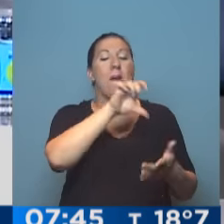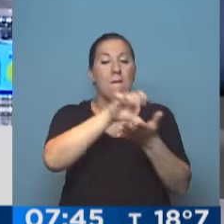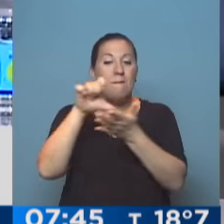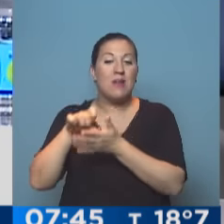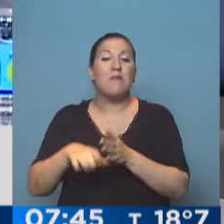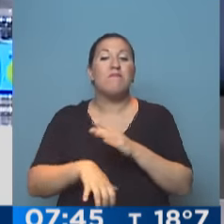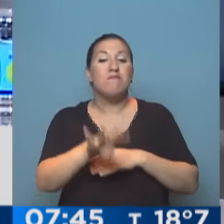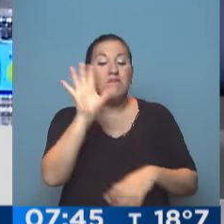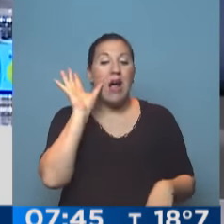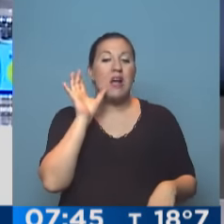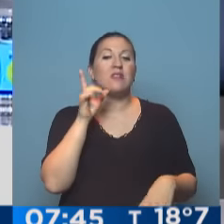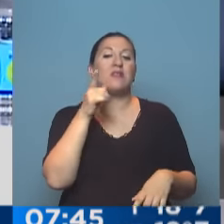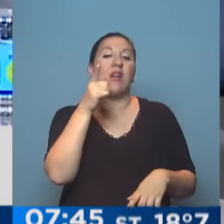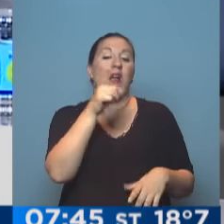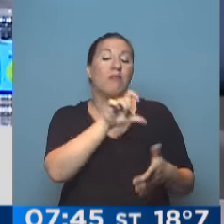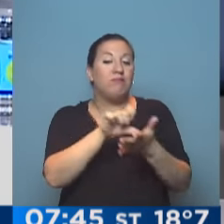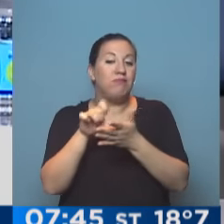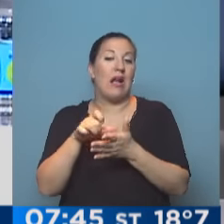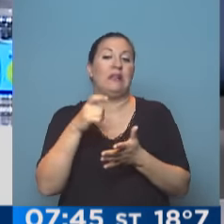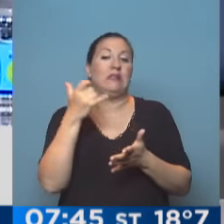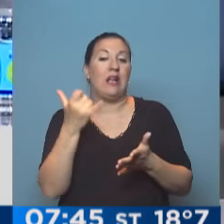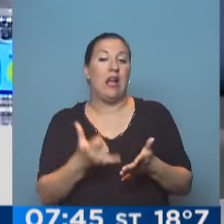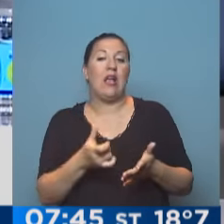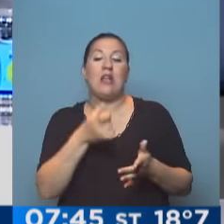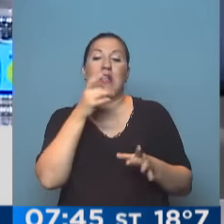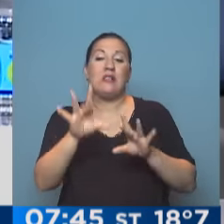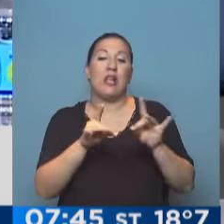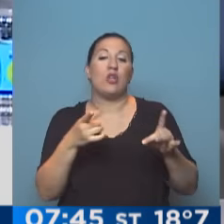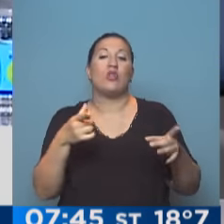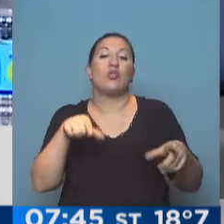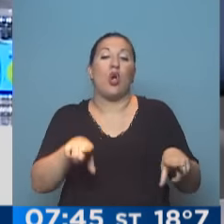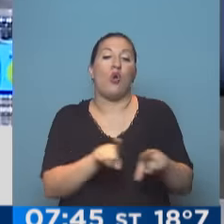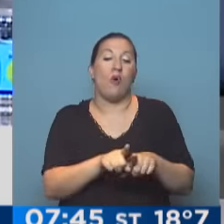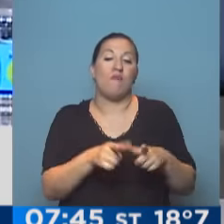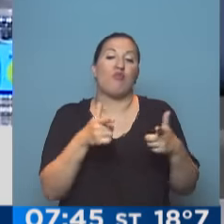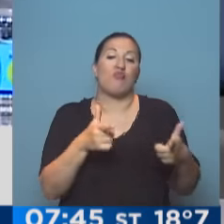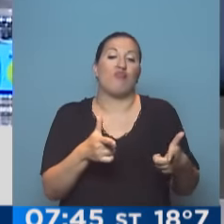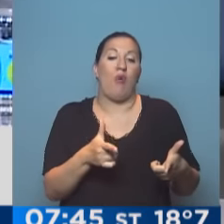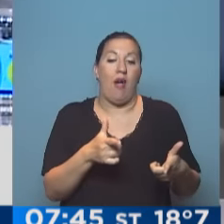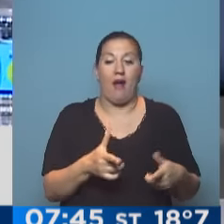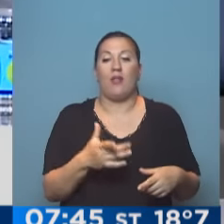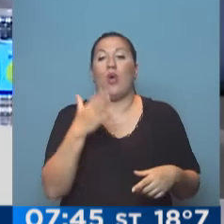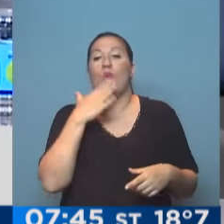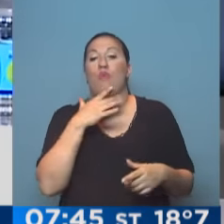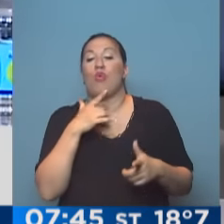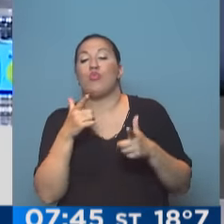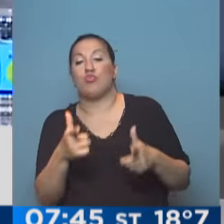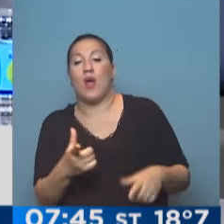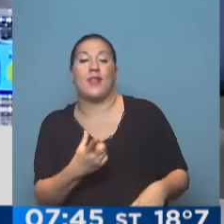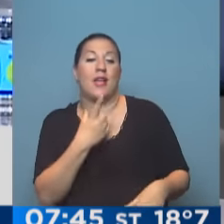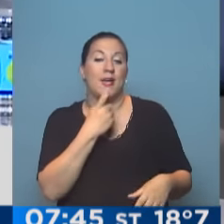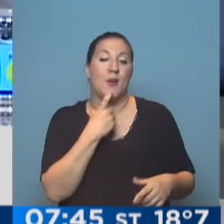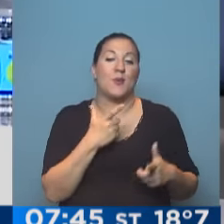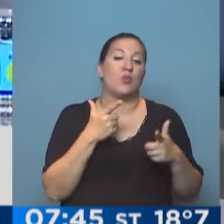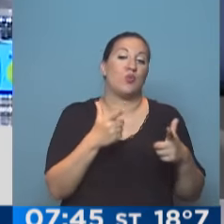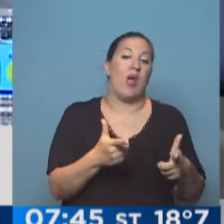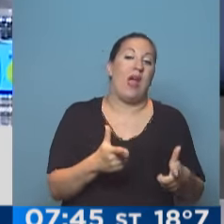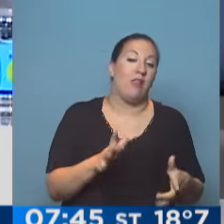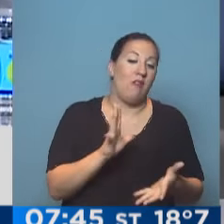en los lugares de privilegio. La selección es un lugar de privilegio, Boca es un lugar de privilegio, River es un lugar de